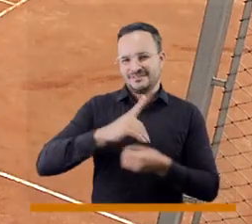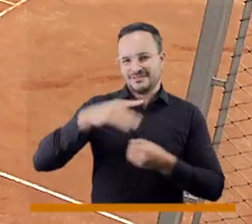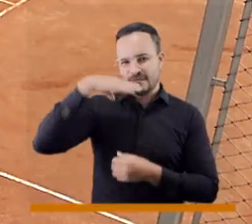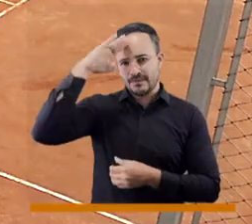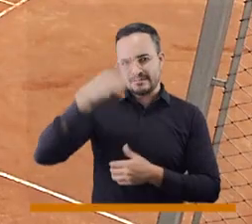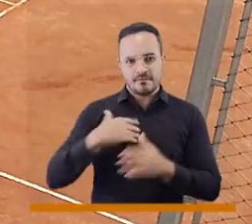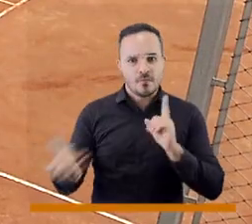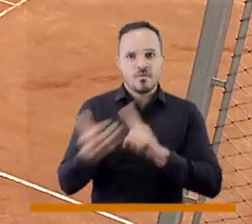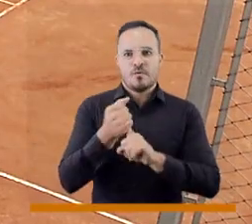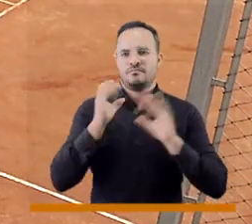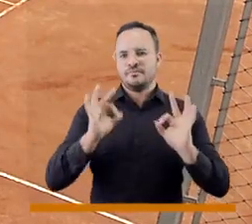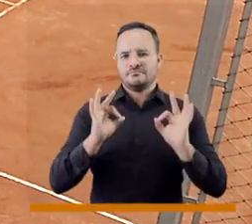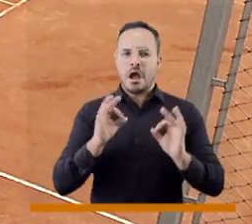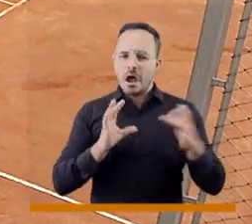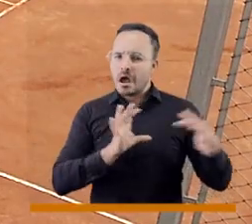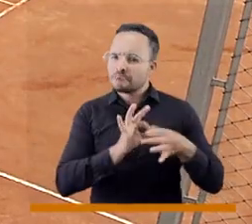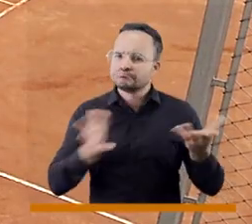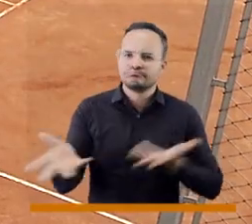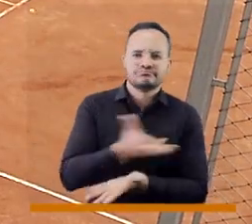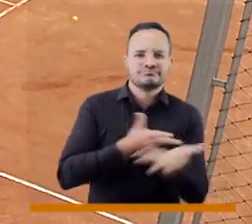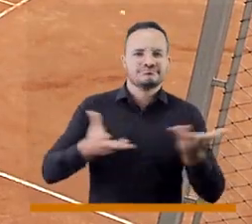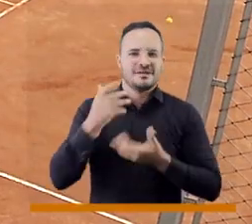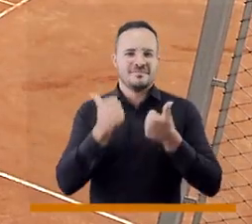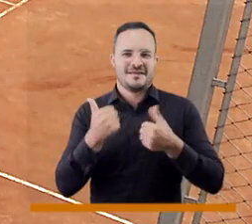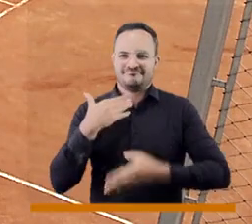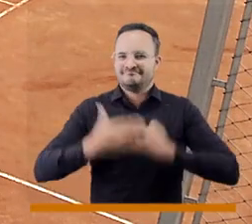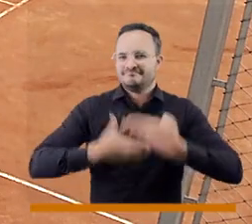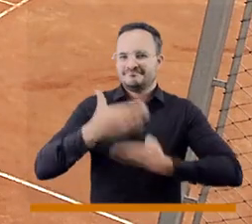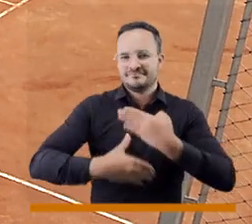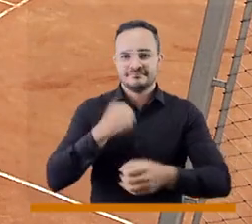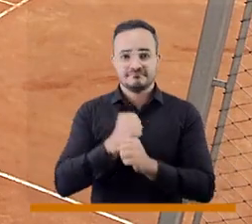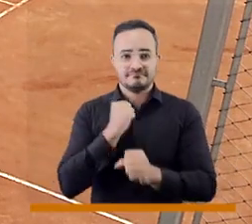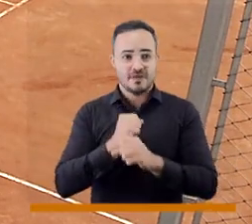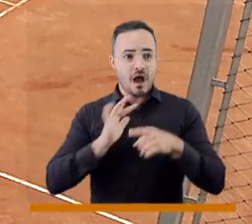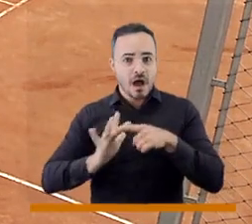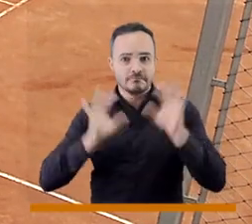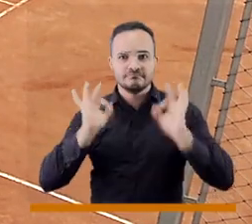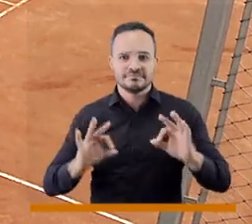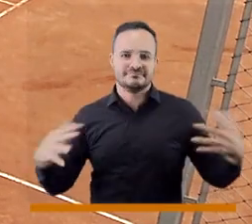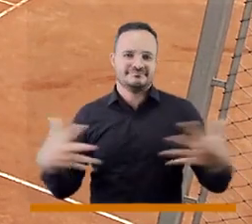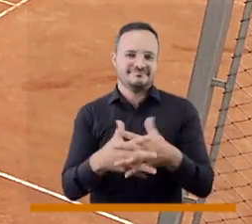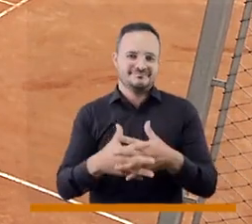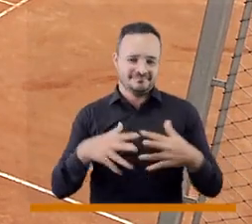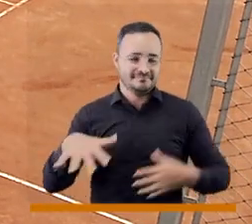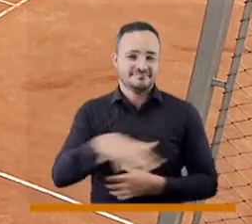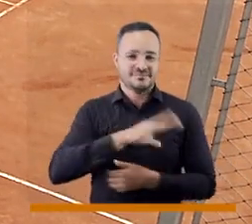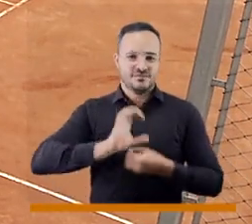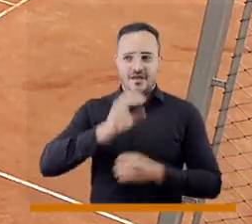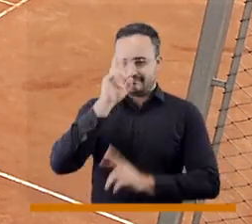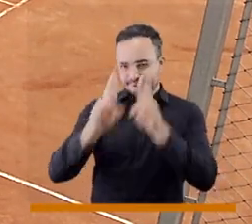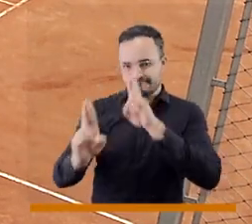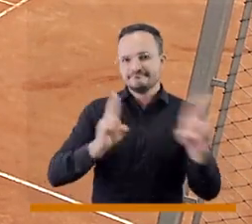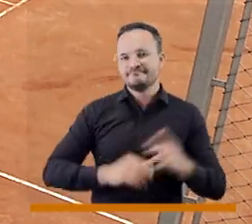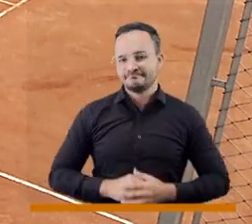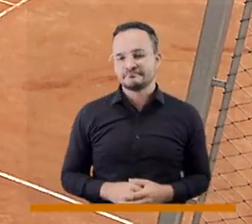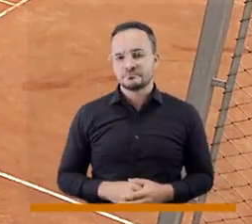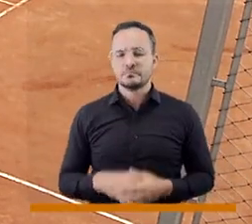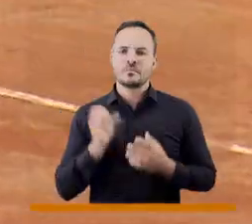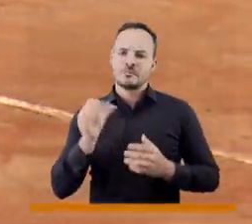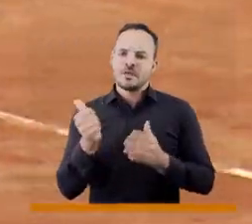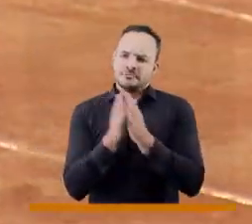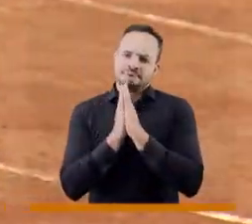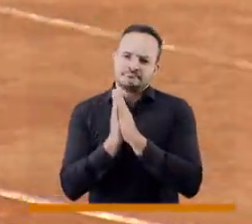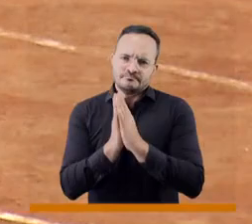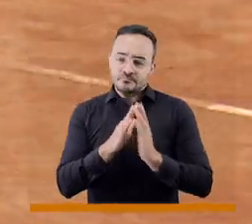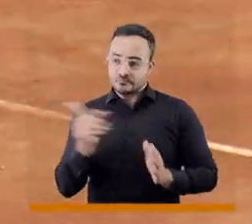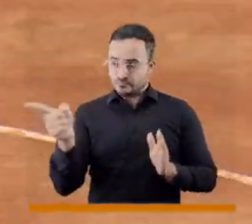y conforme a ello comenzamos a trabajar para poder beneficiar a cada uno de los habitantes de esta hermosa ciudad. Pastor, desglosemos